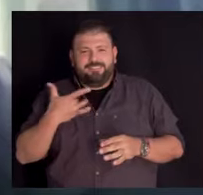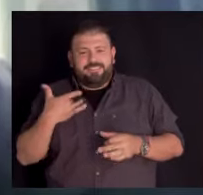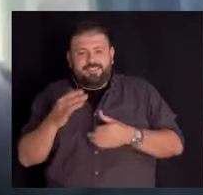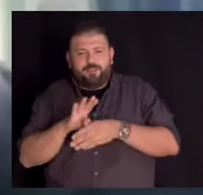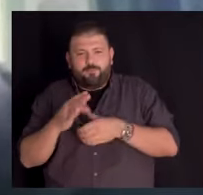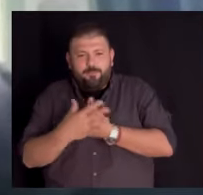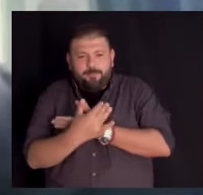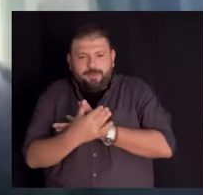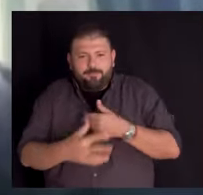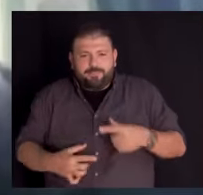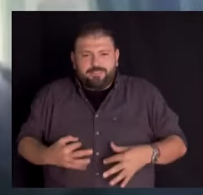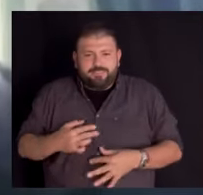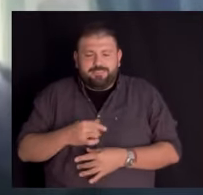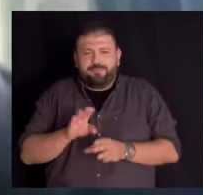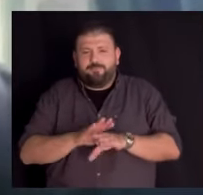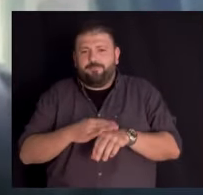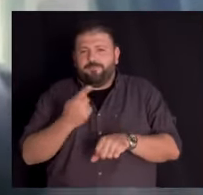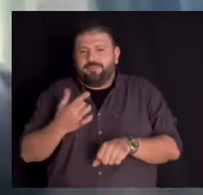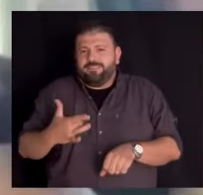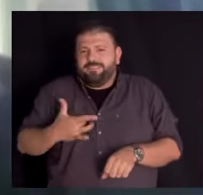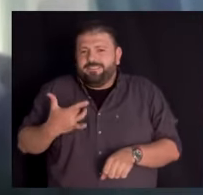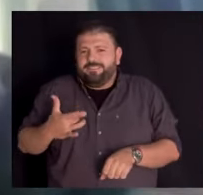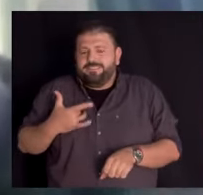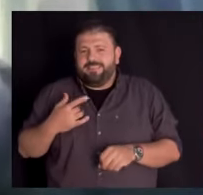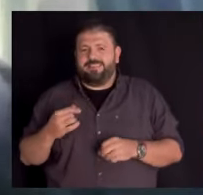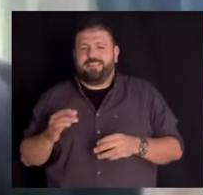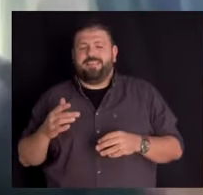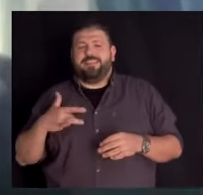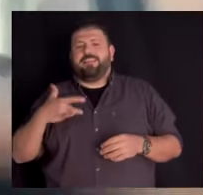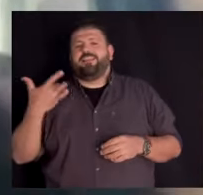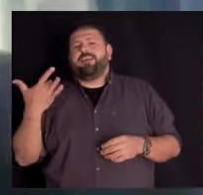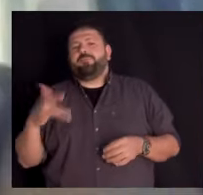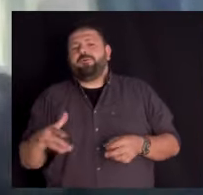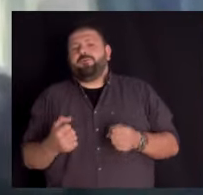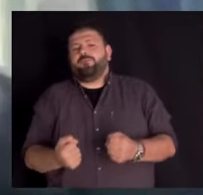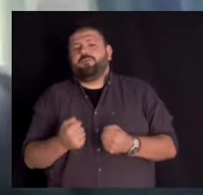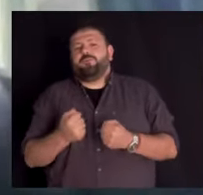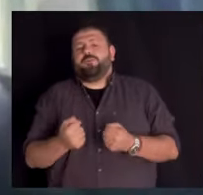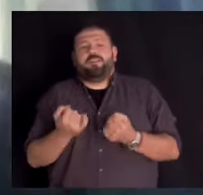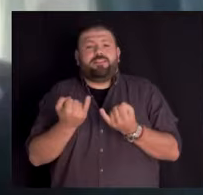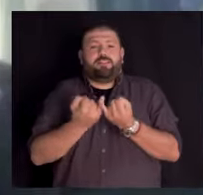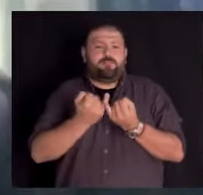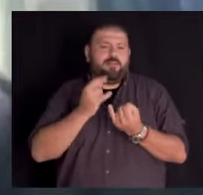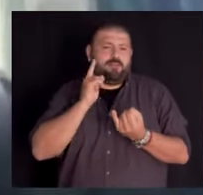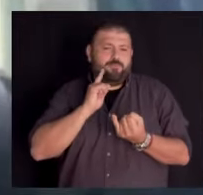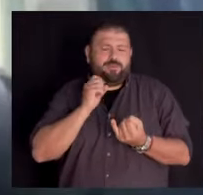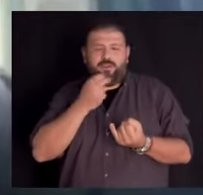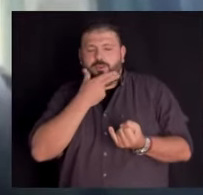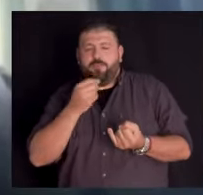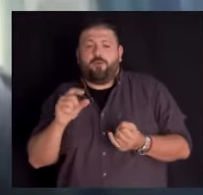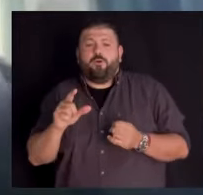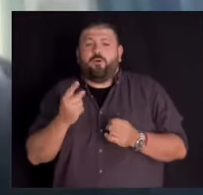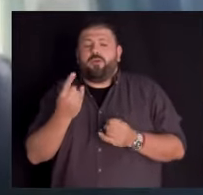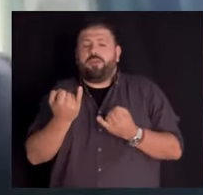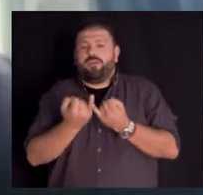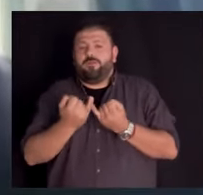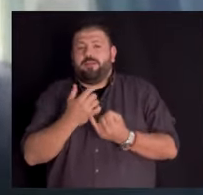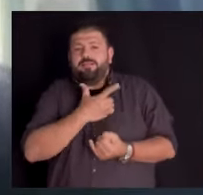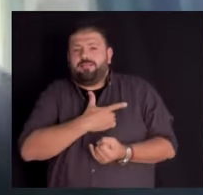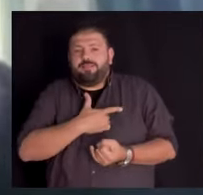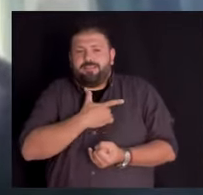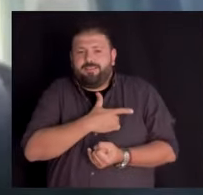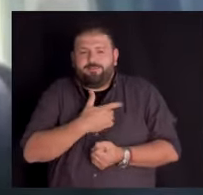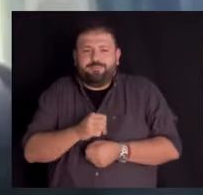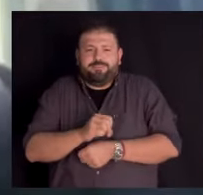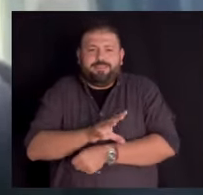cerebro, ¿sí? Cuando sientes maripositas en el estómago es porque estás enamorado, enamorada, qué sé yo, algo te gusta, ¿no? Es como cuando llegamos al